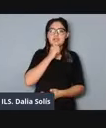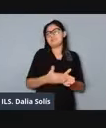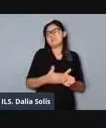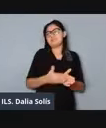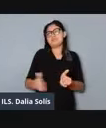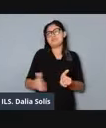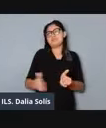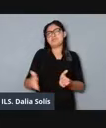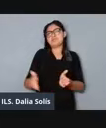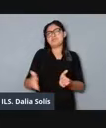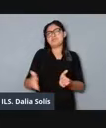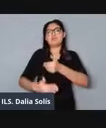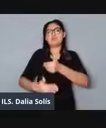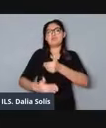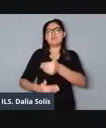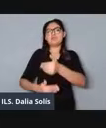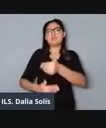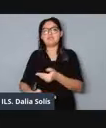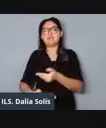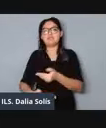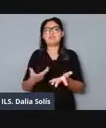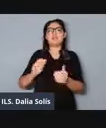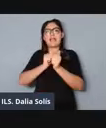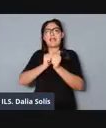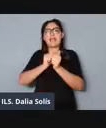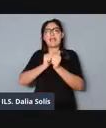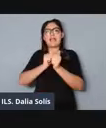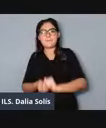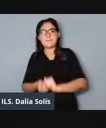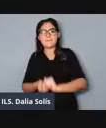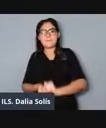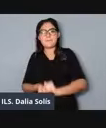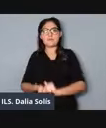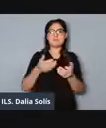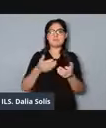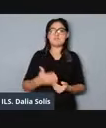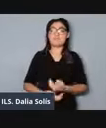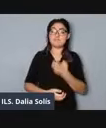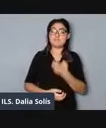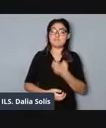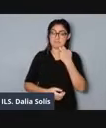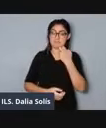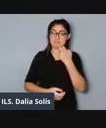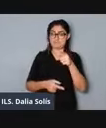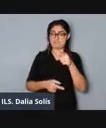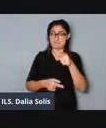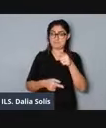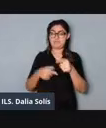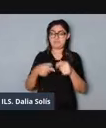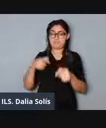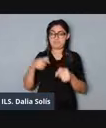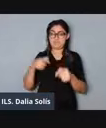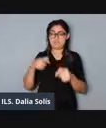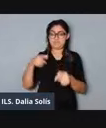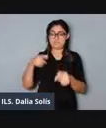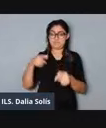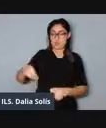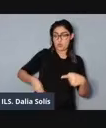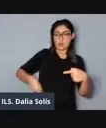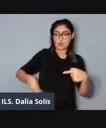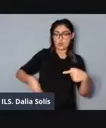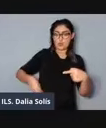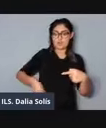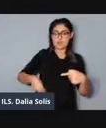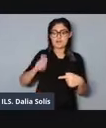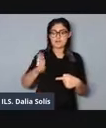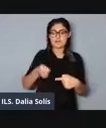qué importante es la culpa como un catalizador de acciones? Y ahora vamos a verlo por qué. Pero bueno,